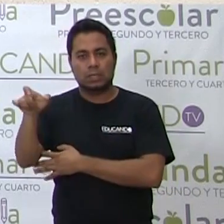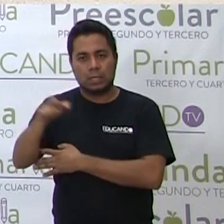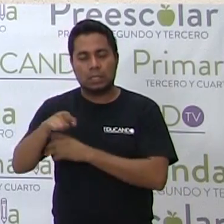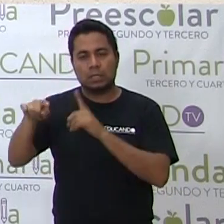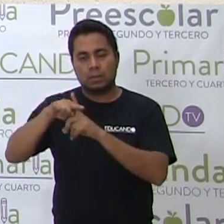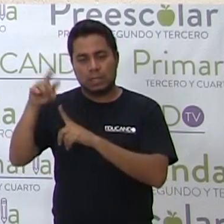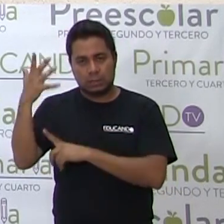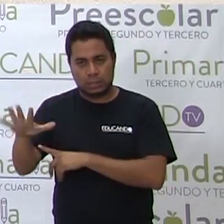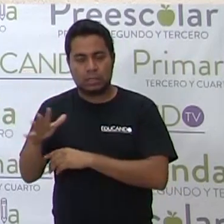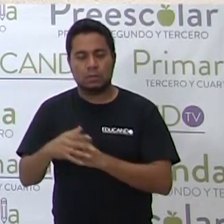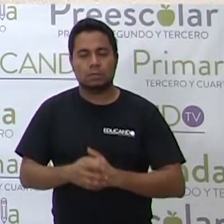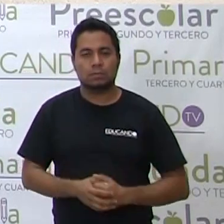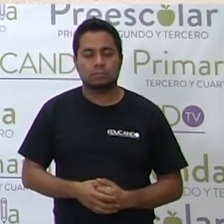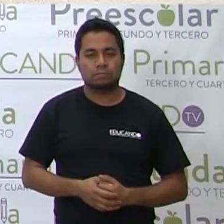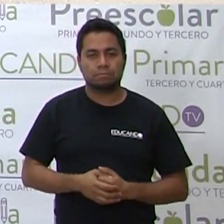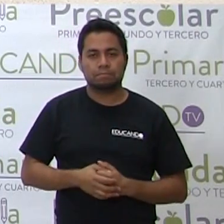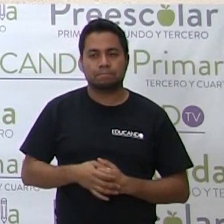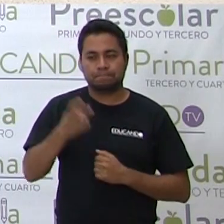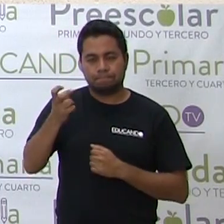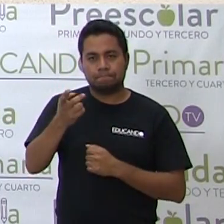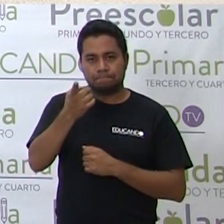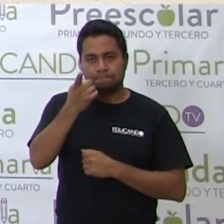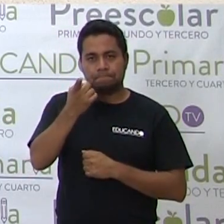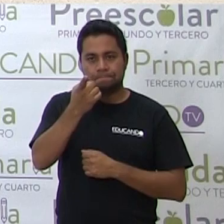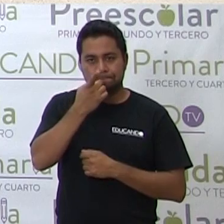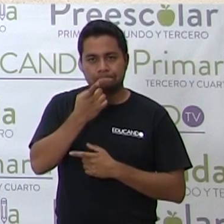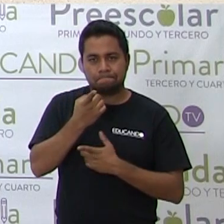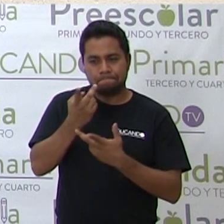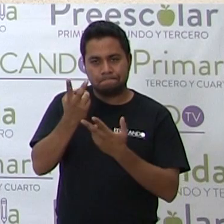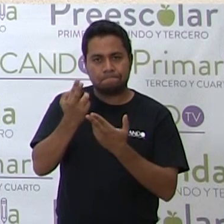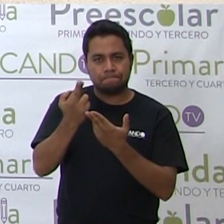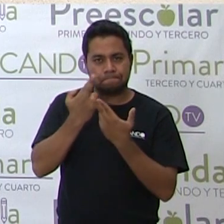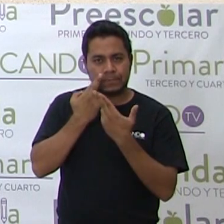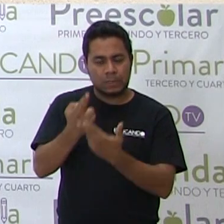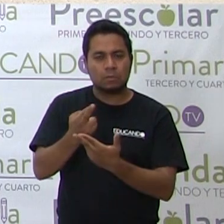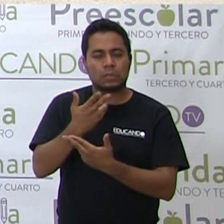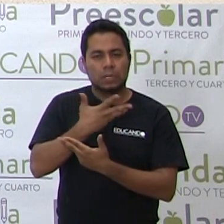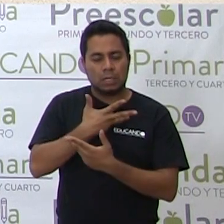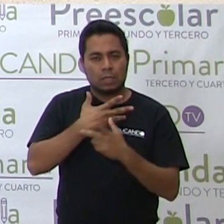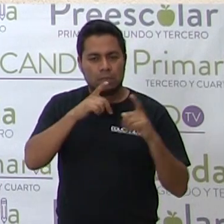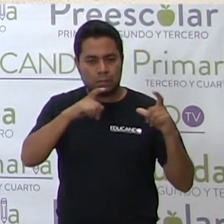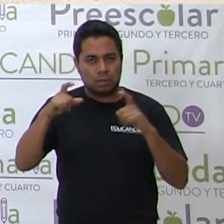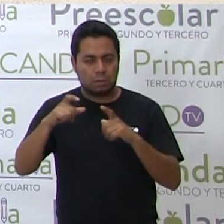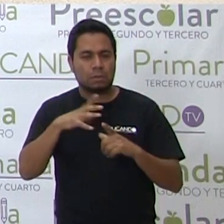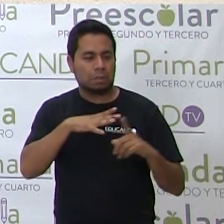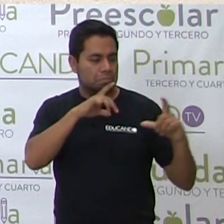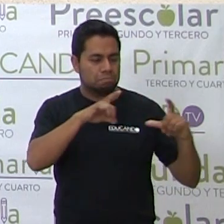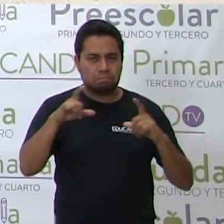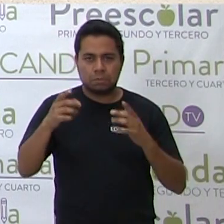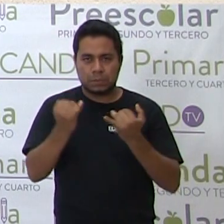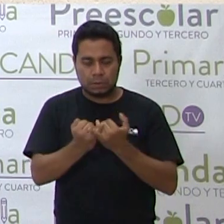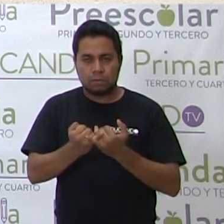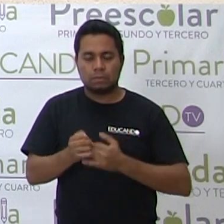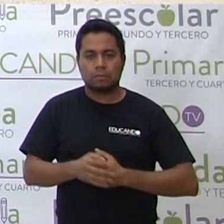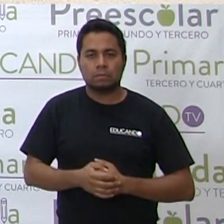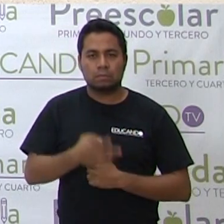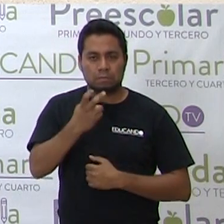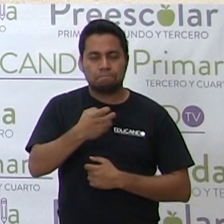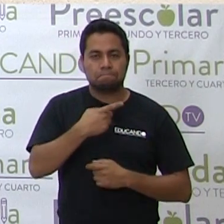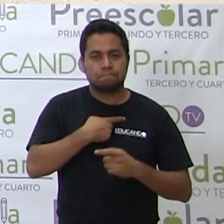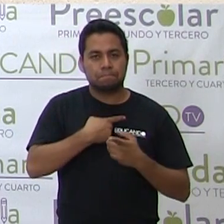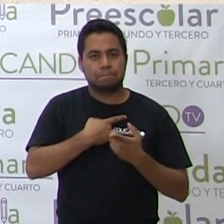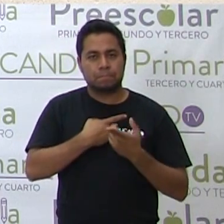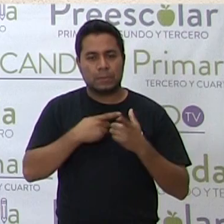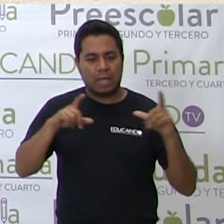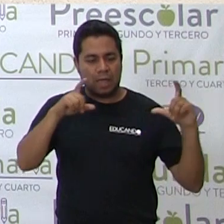+ 10 nos dio la fórmula o la ecuación cuadrática Así es de que mi